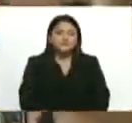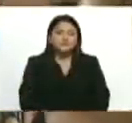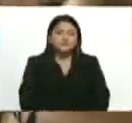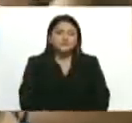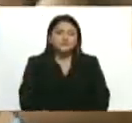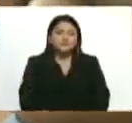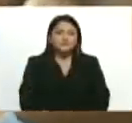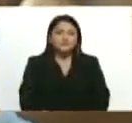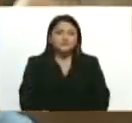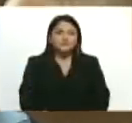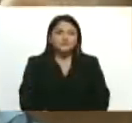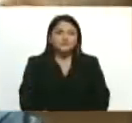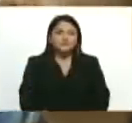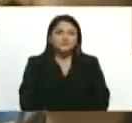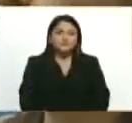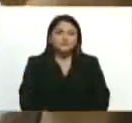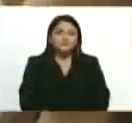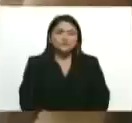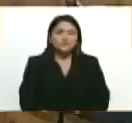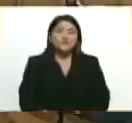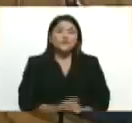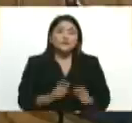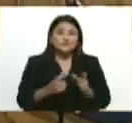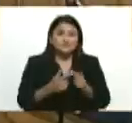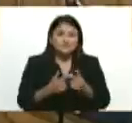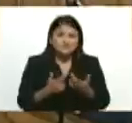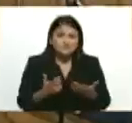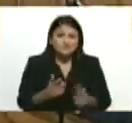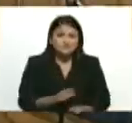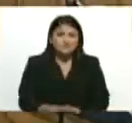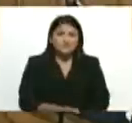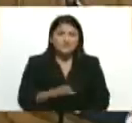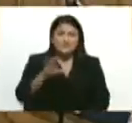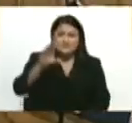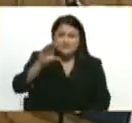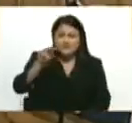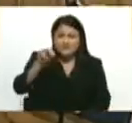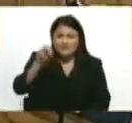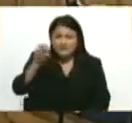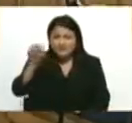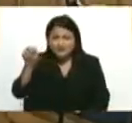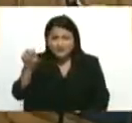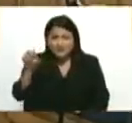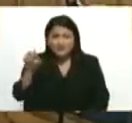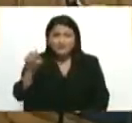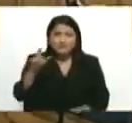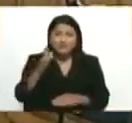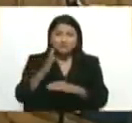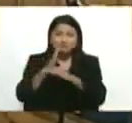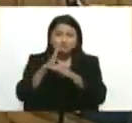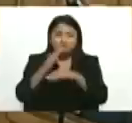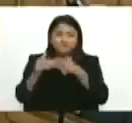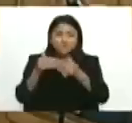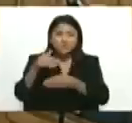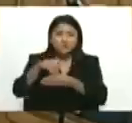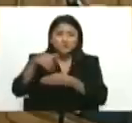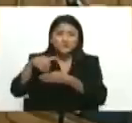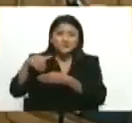Considerando que este es otro paso por parte del régimen, a través del CNE, para obstaculizar el proceso electoral.